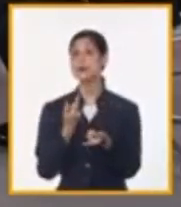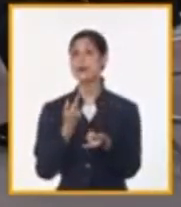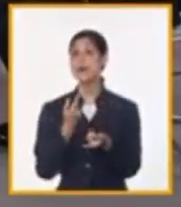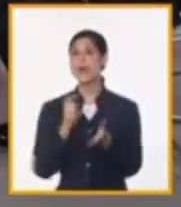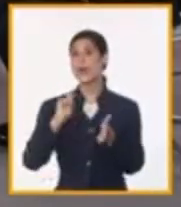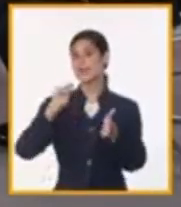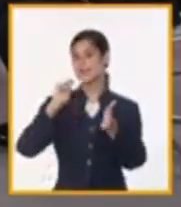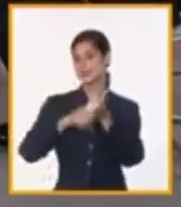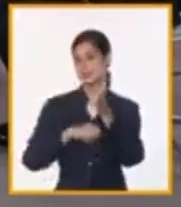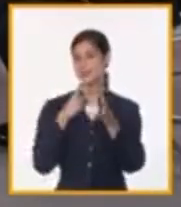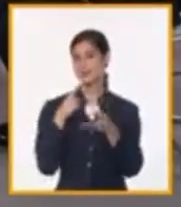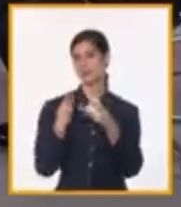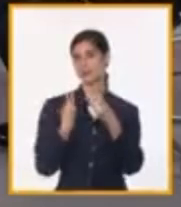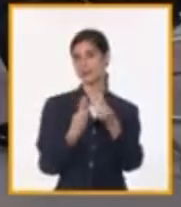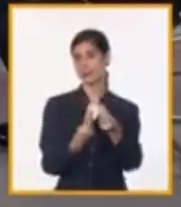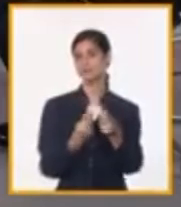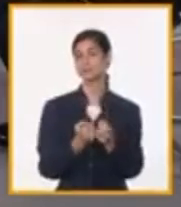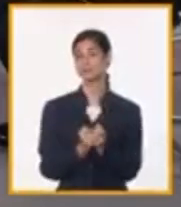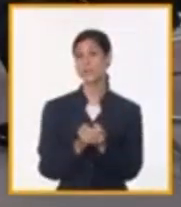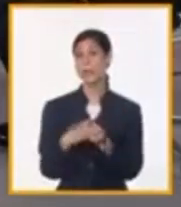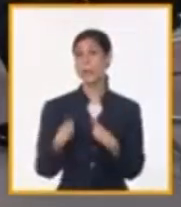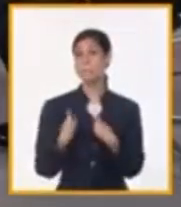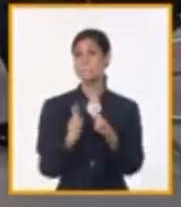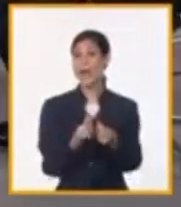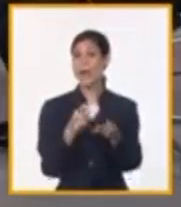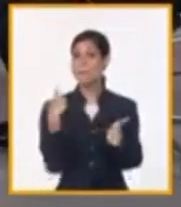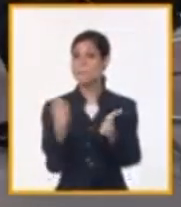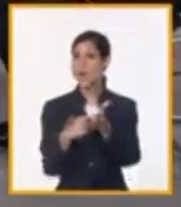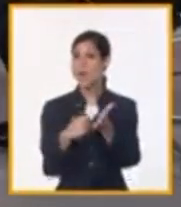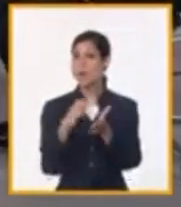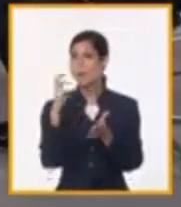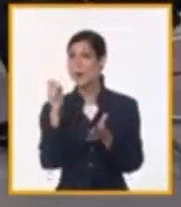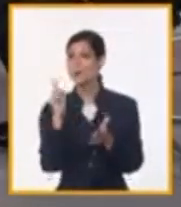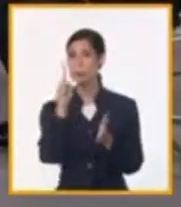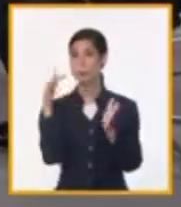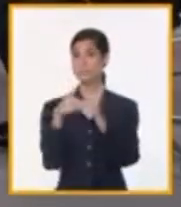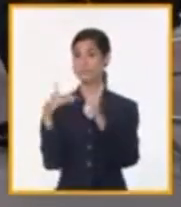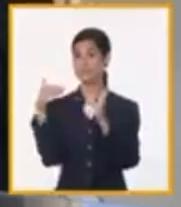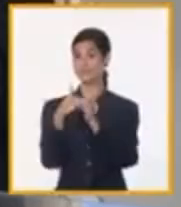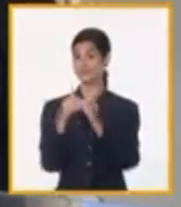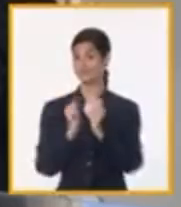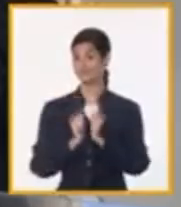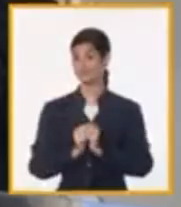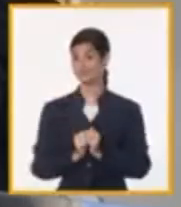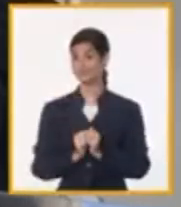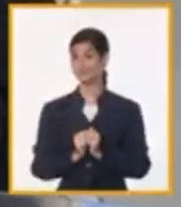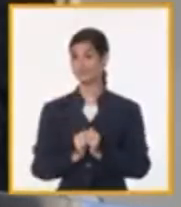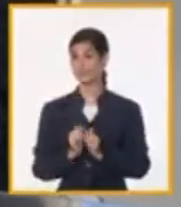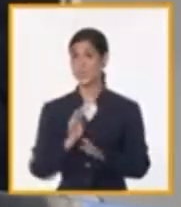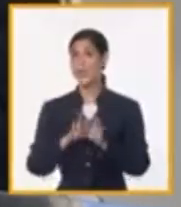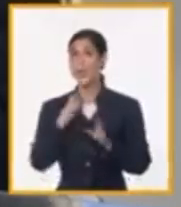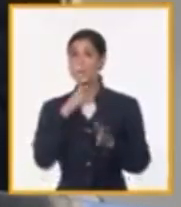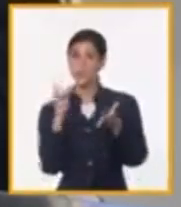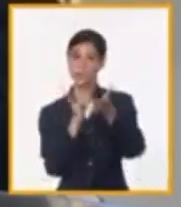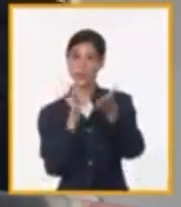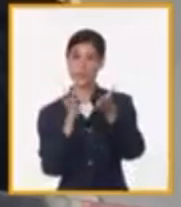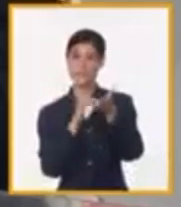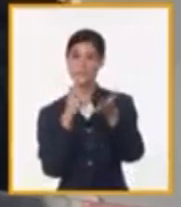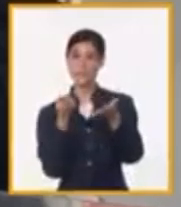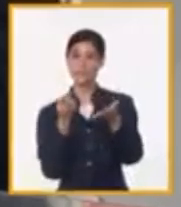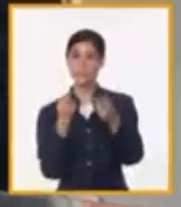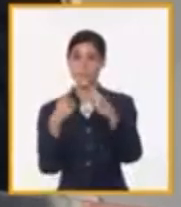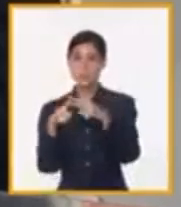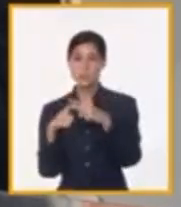un millón más de un millón Pero bueno el análisis análisis que nos queda es lo que decía Toa de este teléfono y lo que vas a encontrar Es que aquí